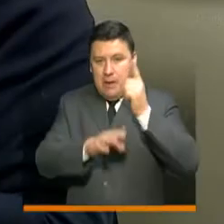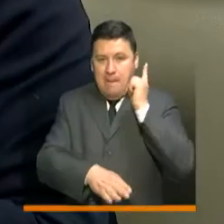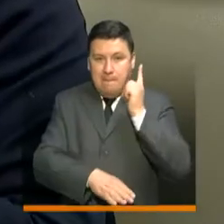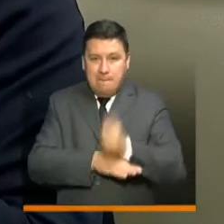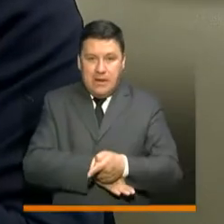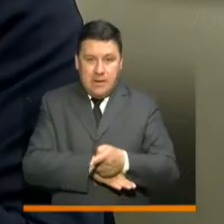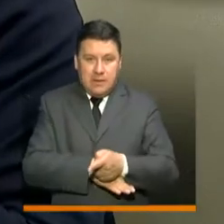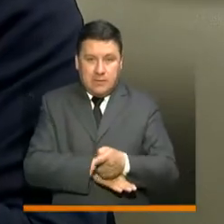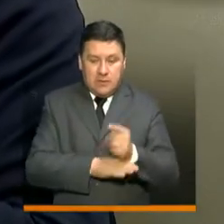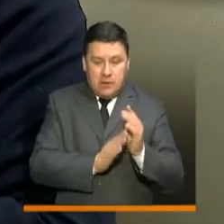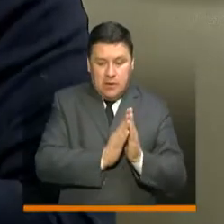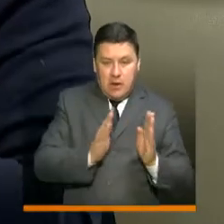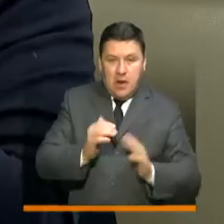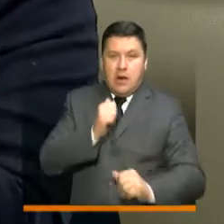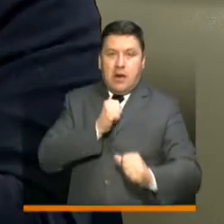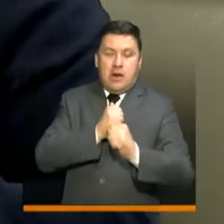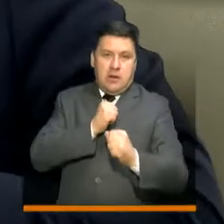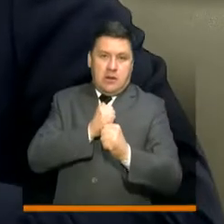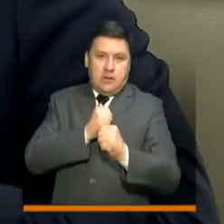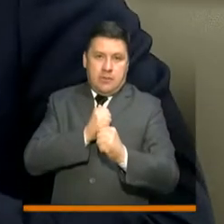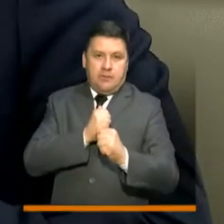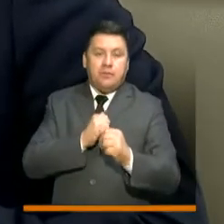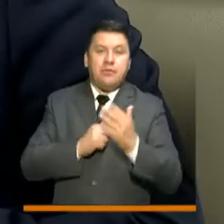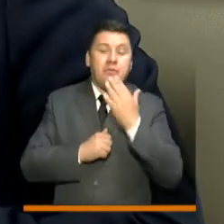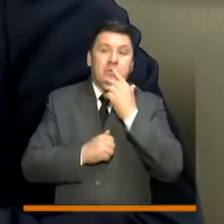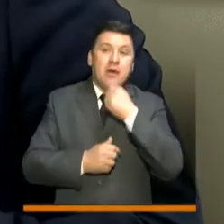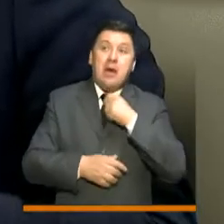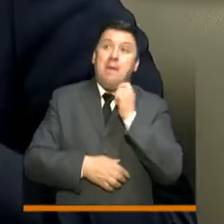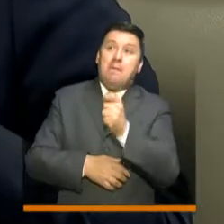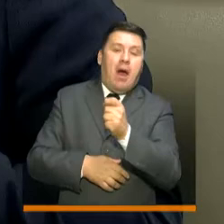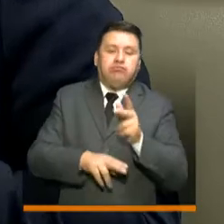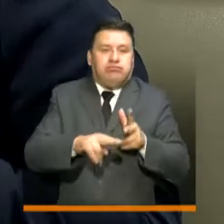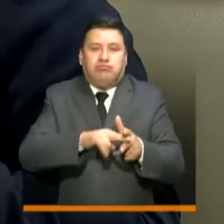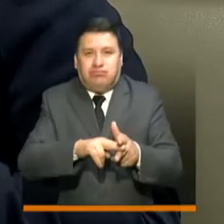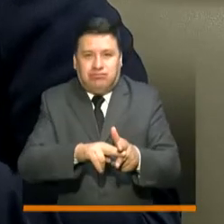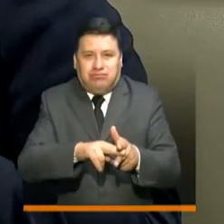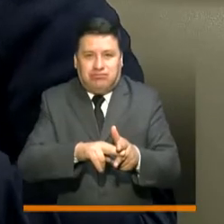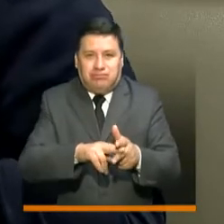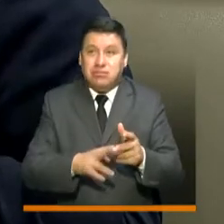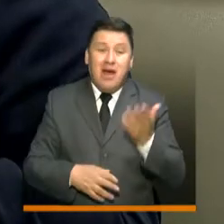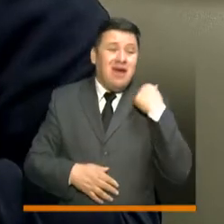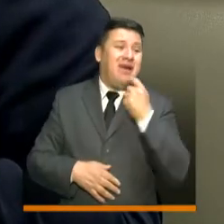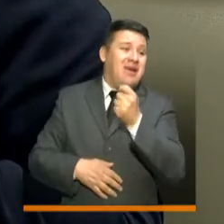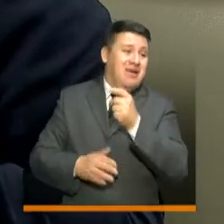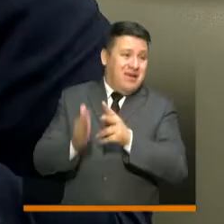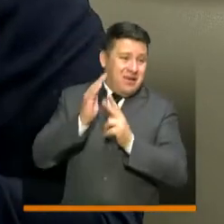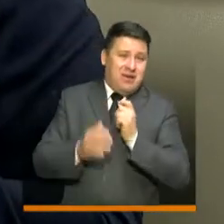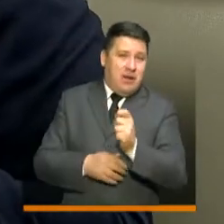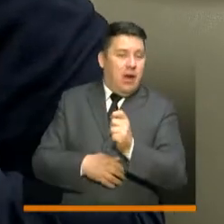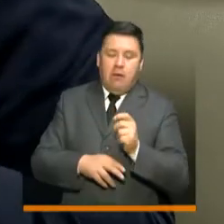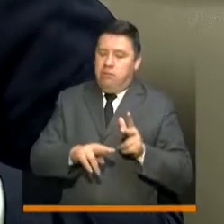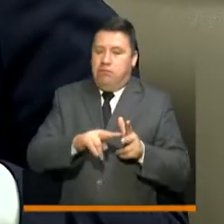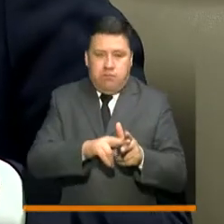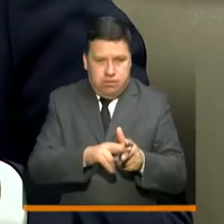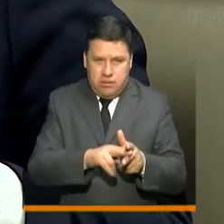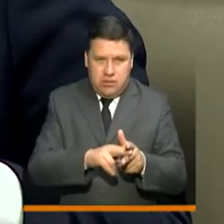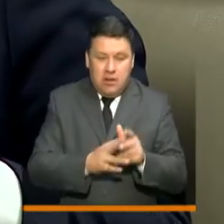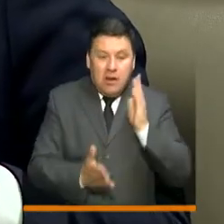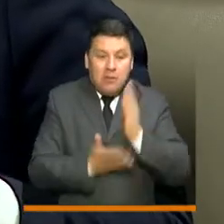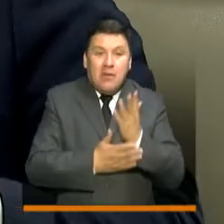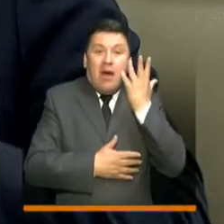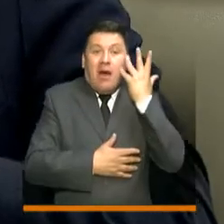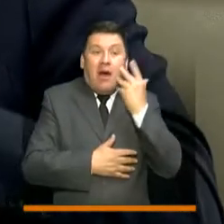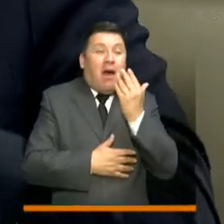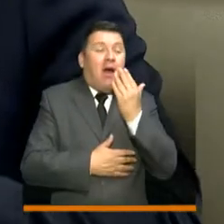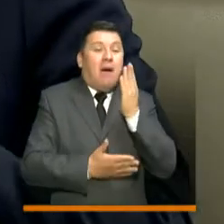contempla el plan de auxilios es la interrupción de los pagos está interrupción de los pagos tendrá vigencia durante toda la emergencia